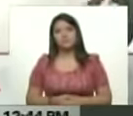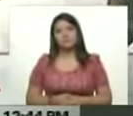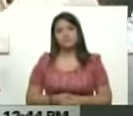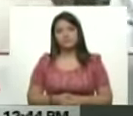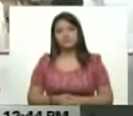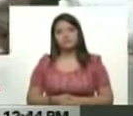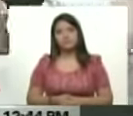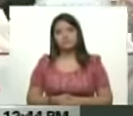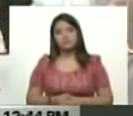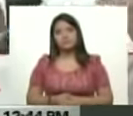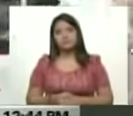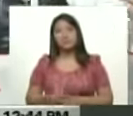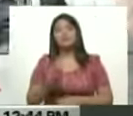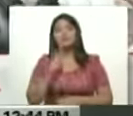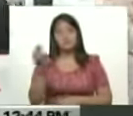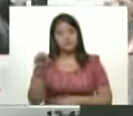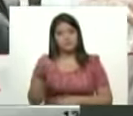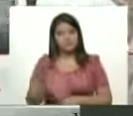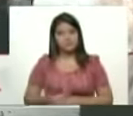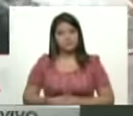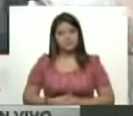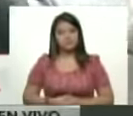Y les quiero decir algo más.